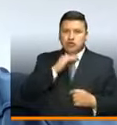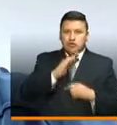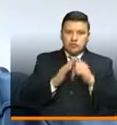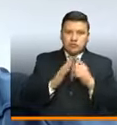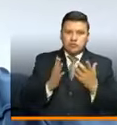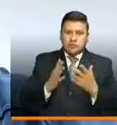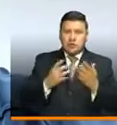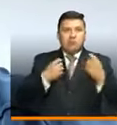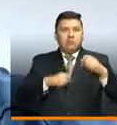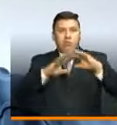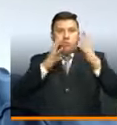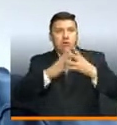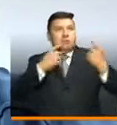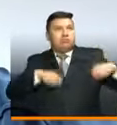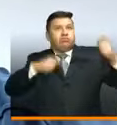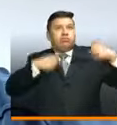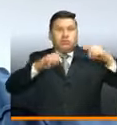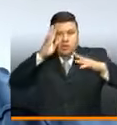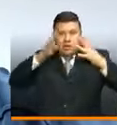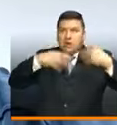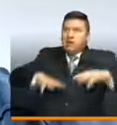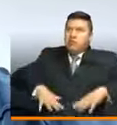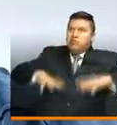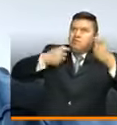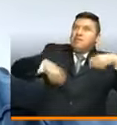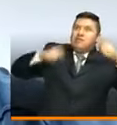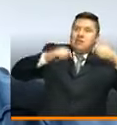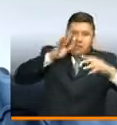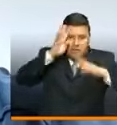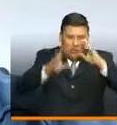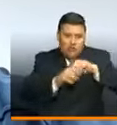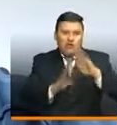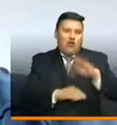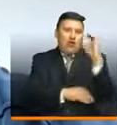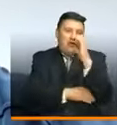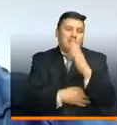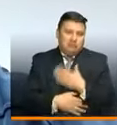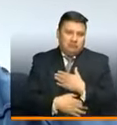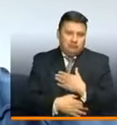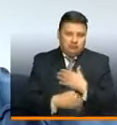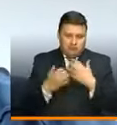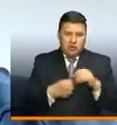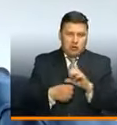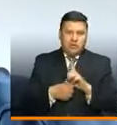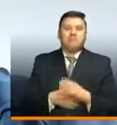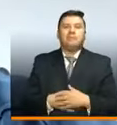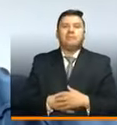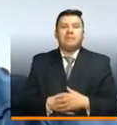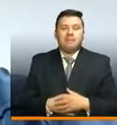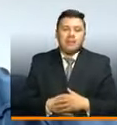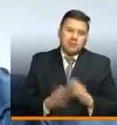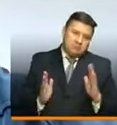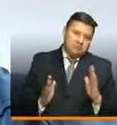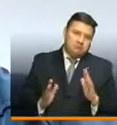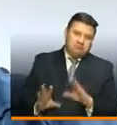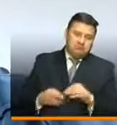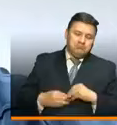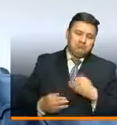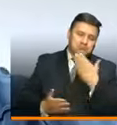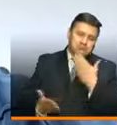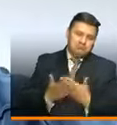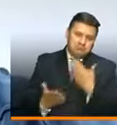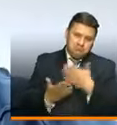contenedores y exportar por el mundo creatividad colombiana y creatividad y producción local. Entonces, recibimos esto con